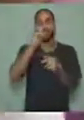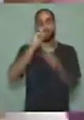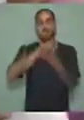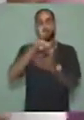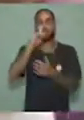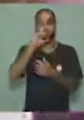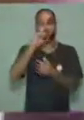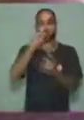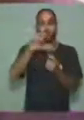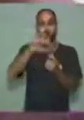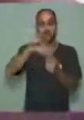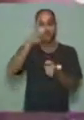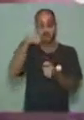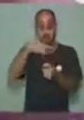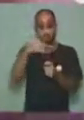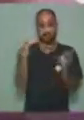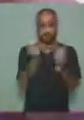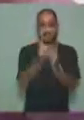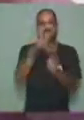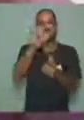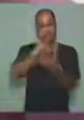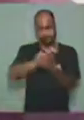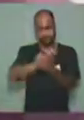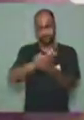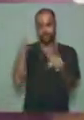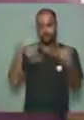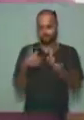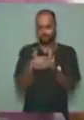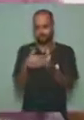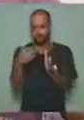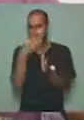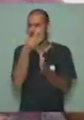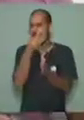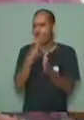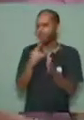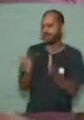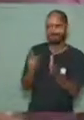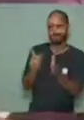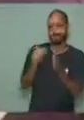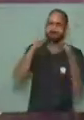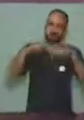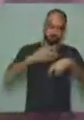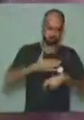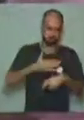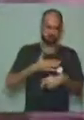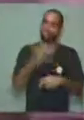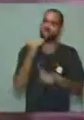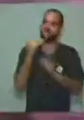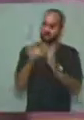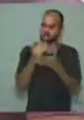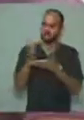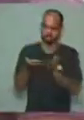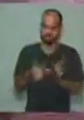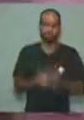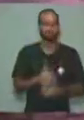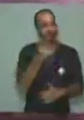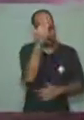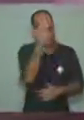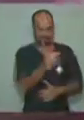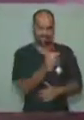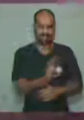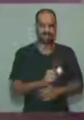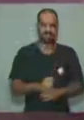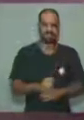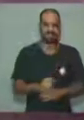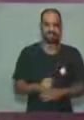y con muchísimo placer le damos la bienvenida a Jóvenes por la Vida. Muchas gracias. Gracias a ti por recibirnos aquí. Quisiéramos saber acerca de las funciones que realizas.